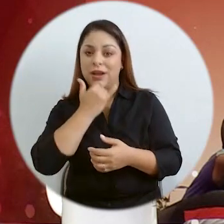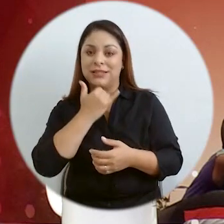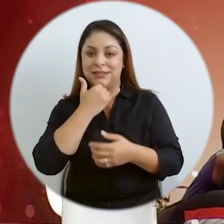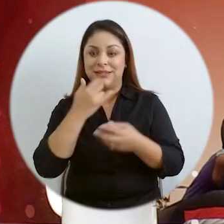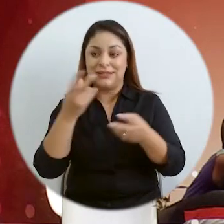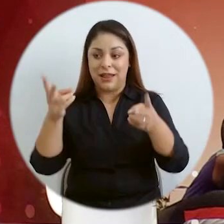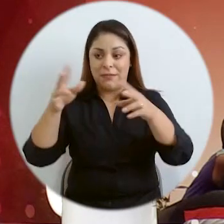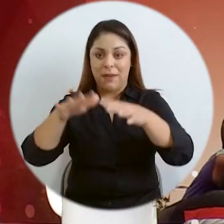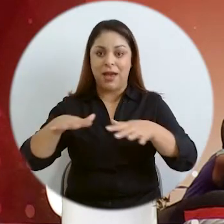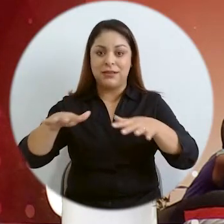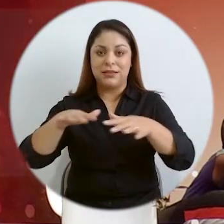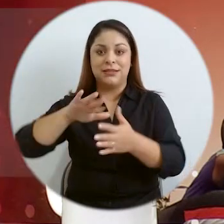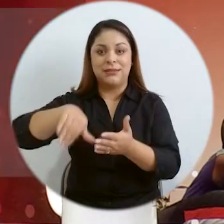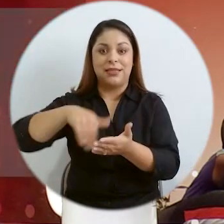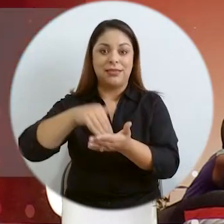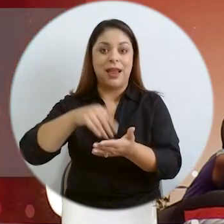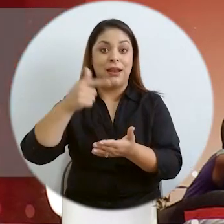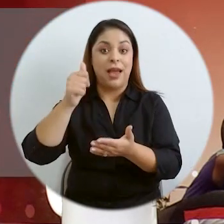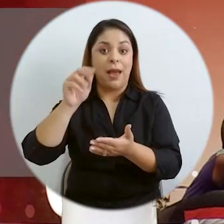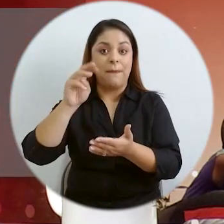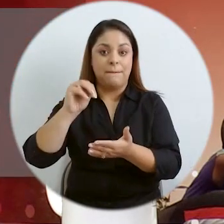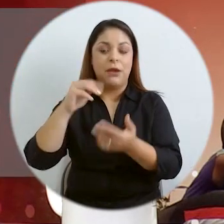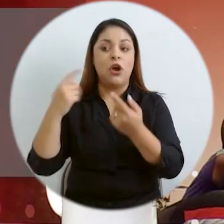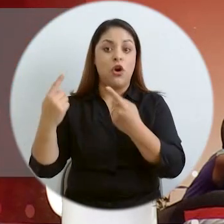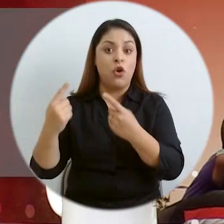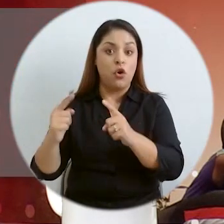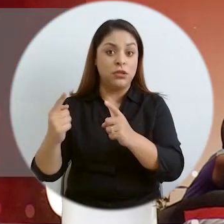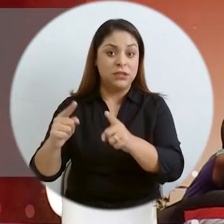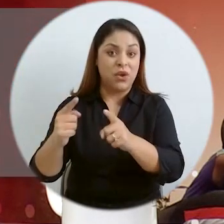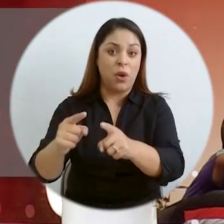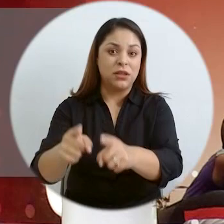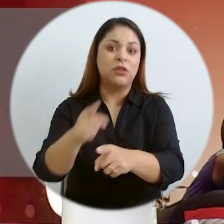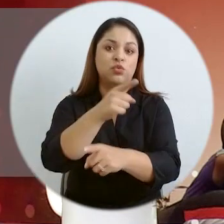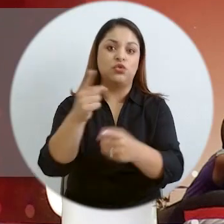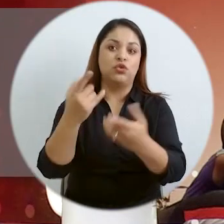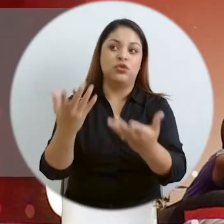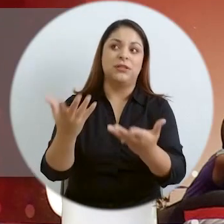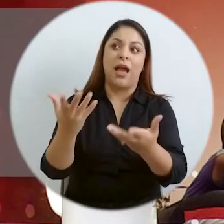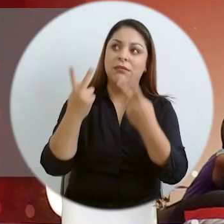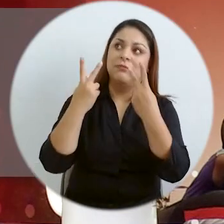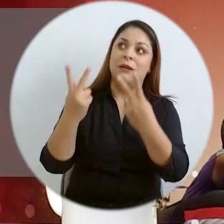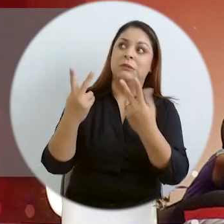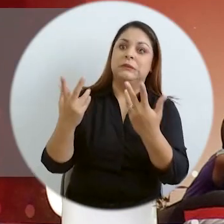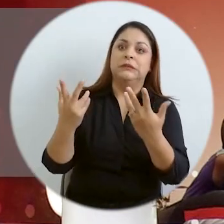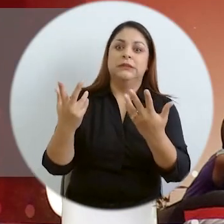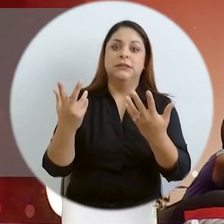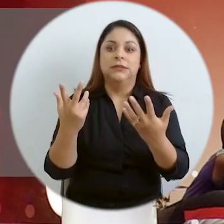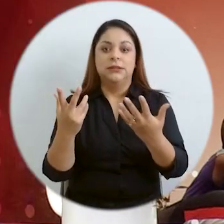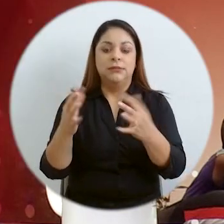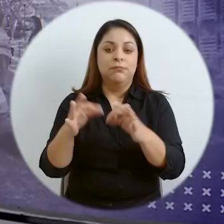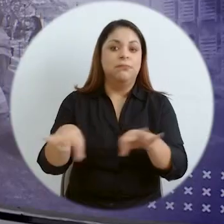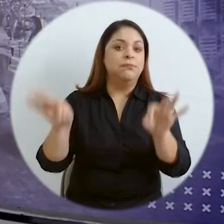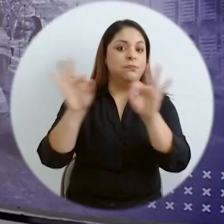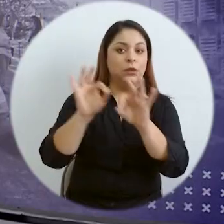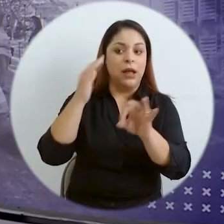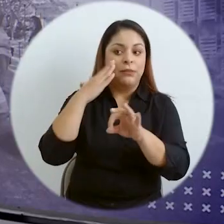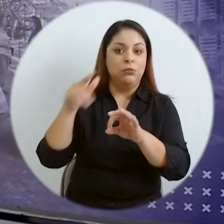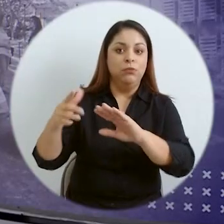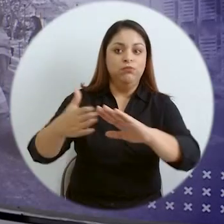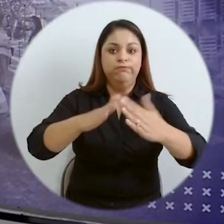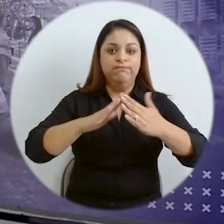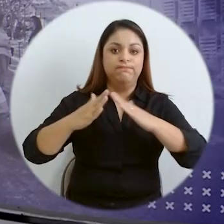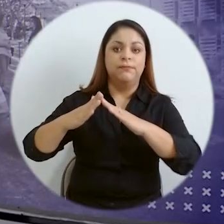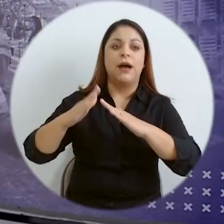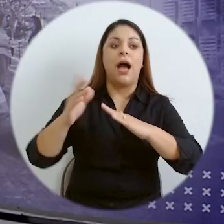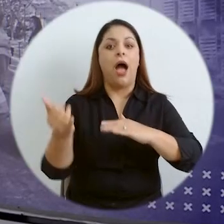área metropolitana y sus consecuencias que nosotros empezamos a verlos en estas importantes centros urbanos